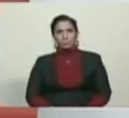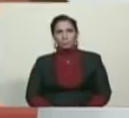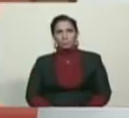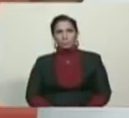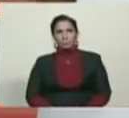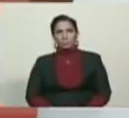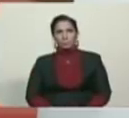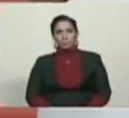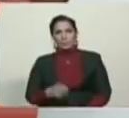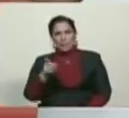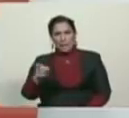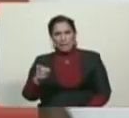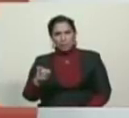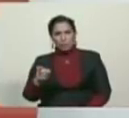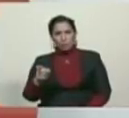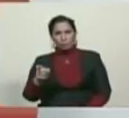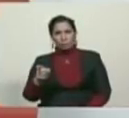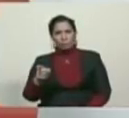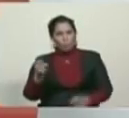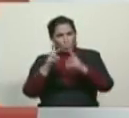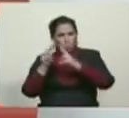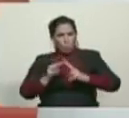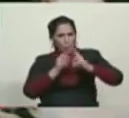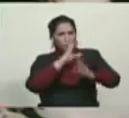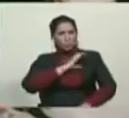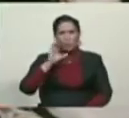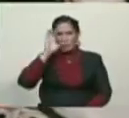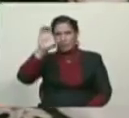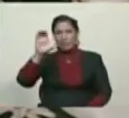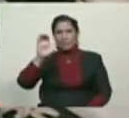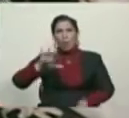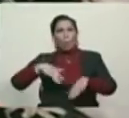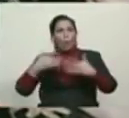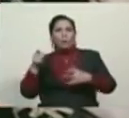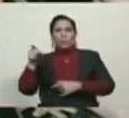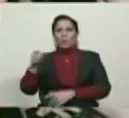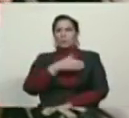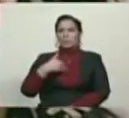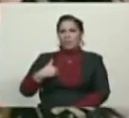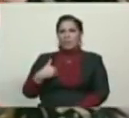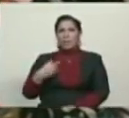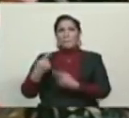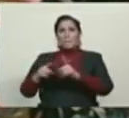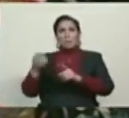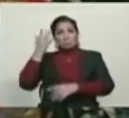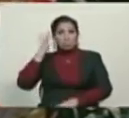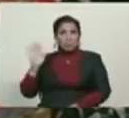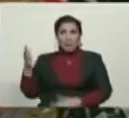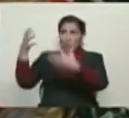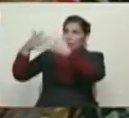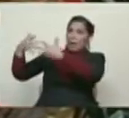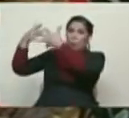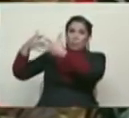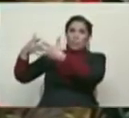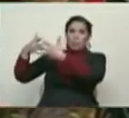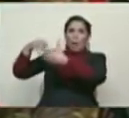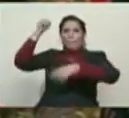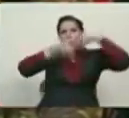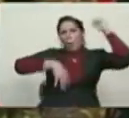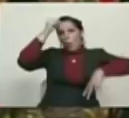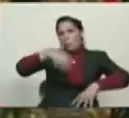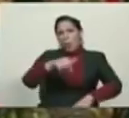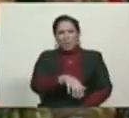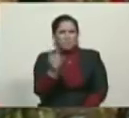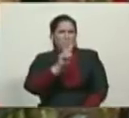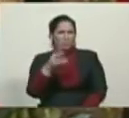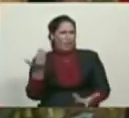Ellos reconocen la soberanía cuando les conviene. No, el Esequibo es nuestro, pero si quiere Estados Unidos, bombardéenos.